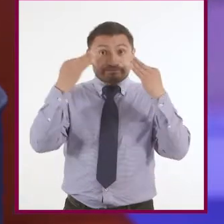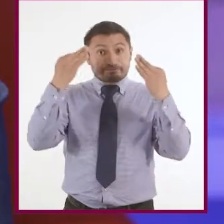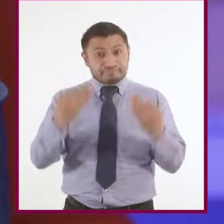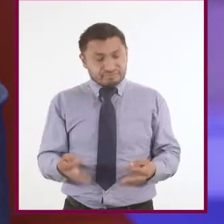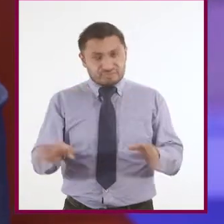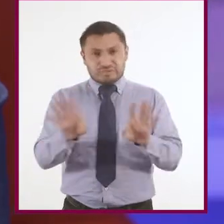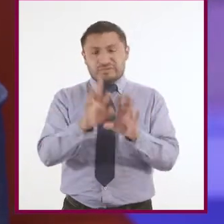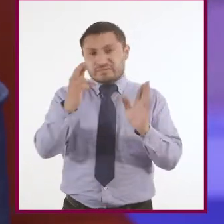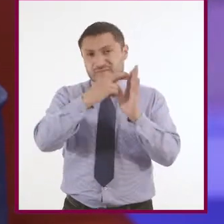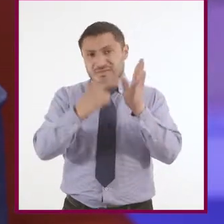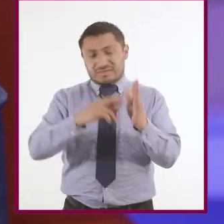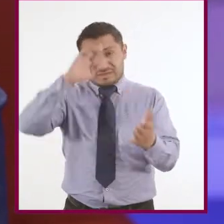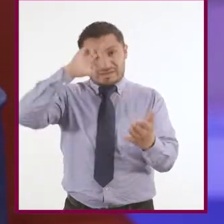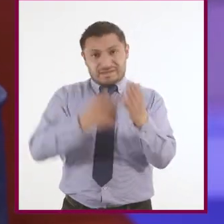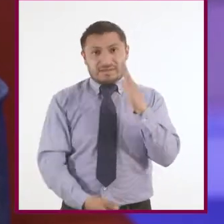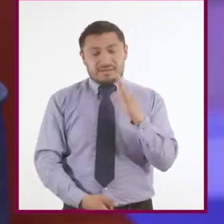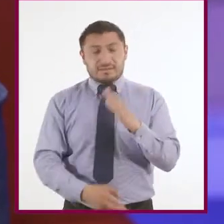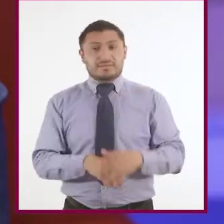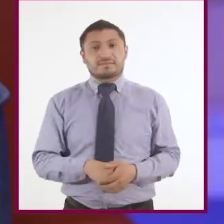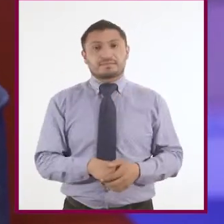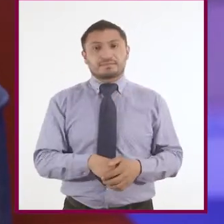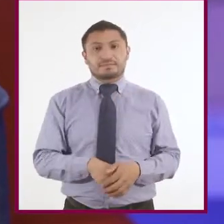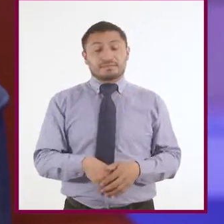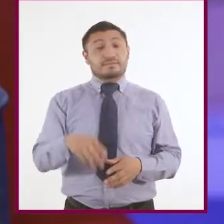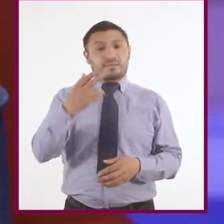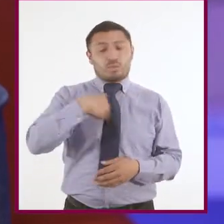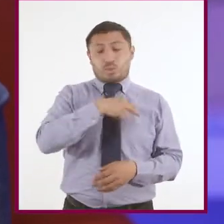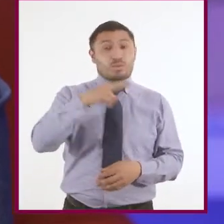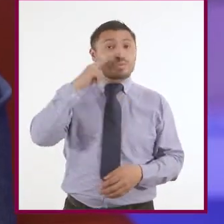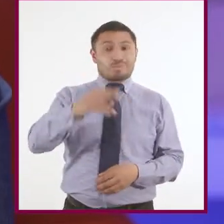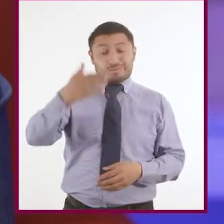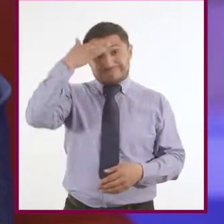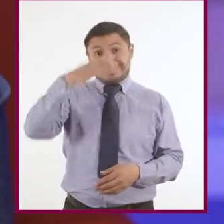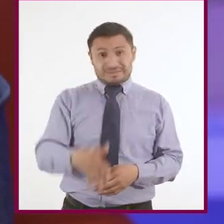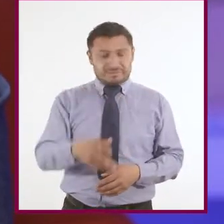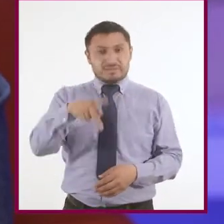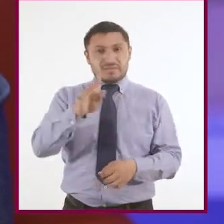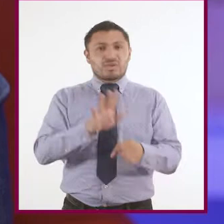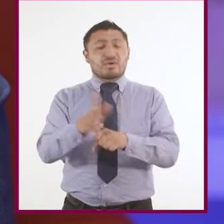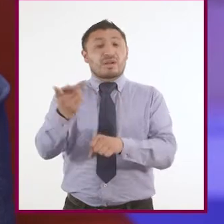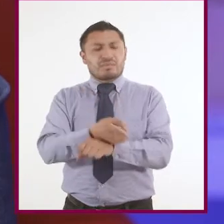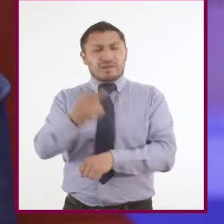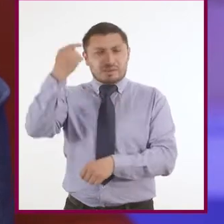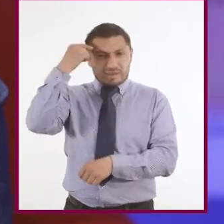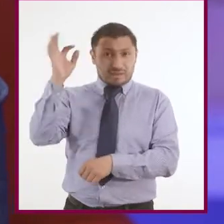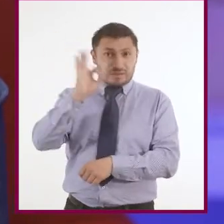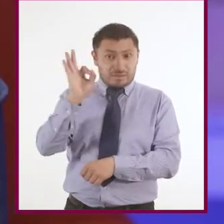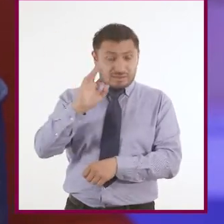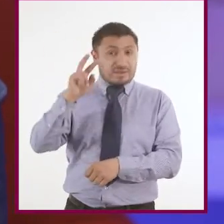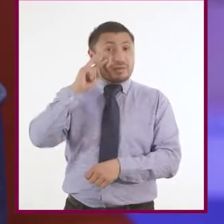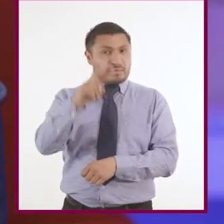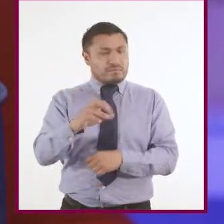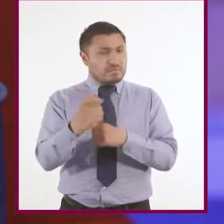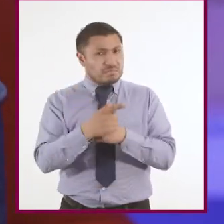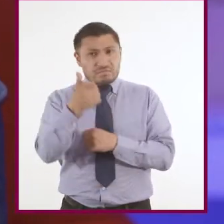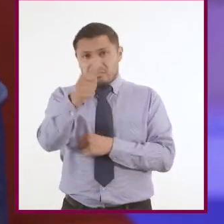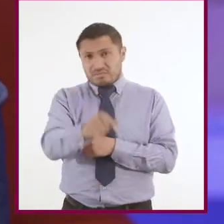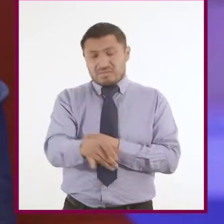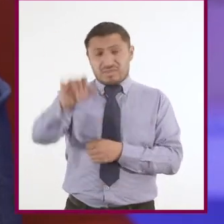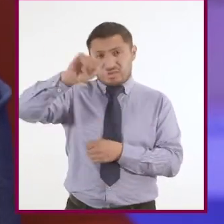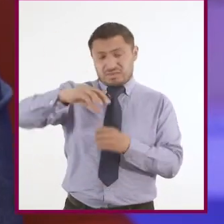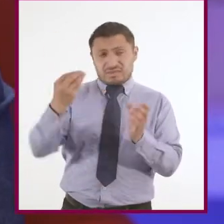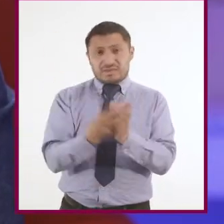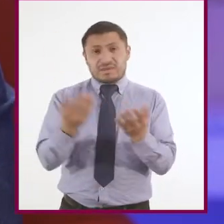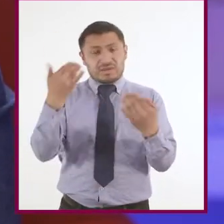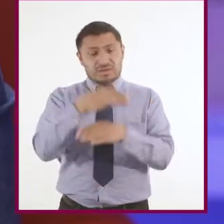del quebrantamiento de una de estas reglas. Y somos conscientes de ello. ¿Qué pasa por nuestra mente cuando algo así sucede? El programa de hoy